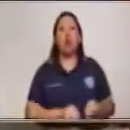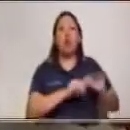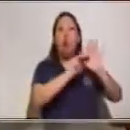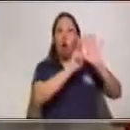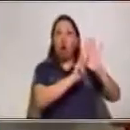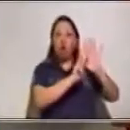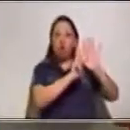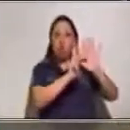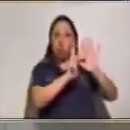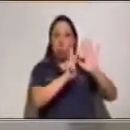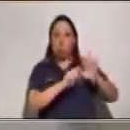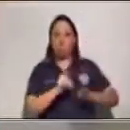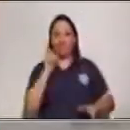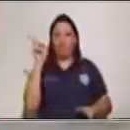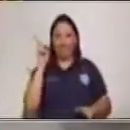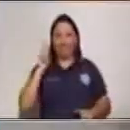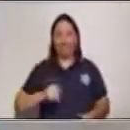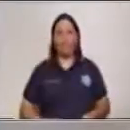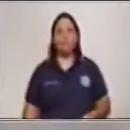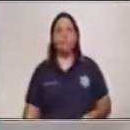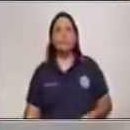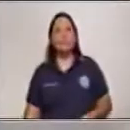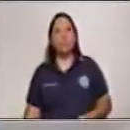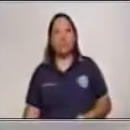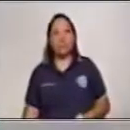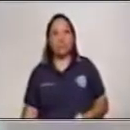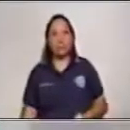8, por ejemplo.